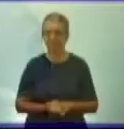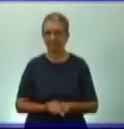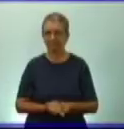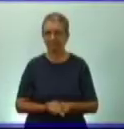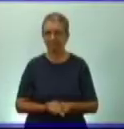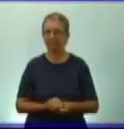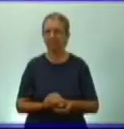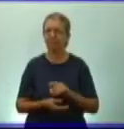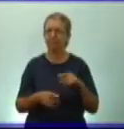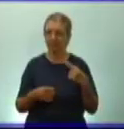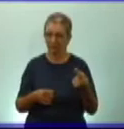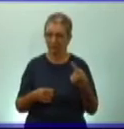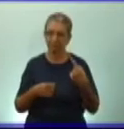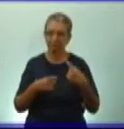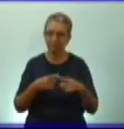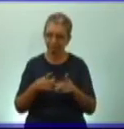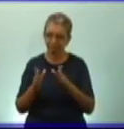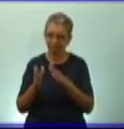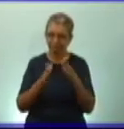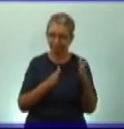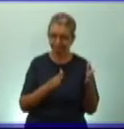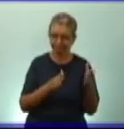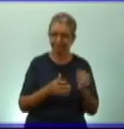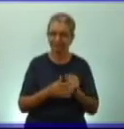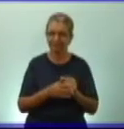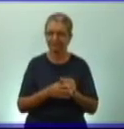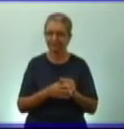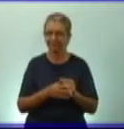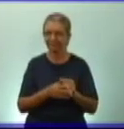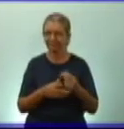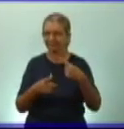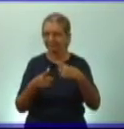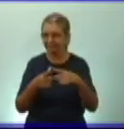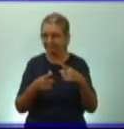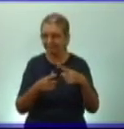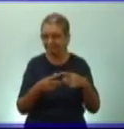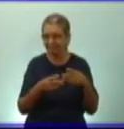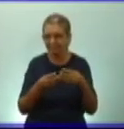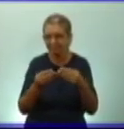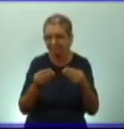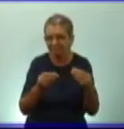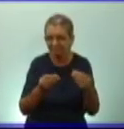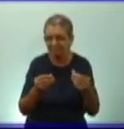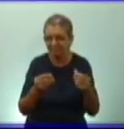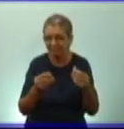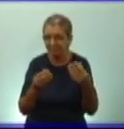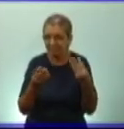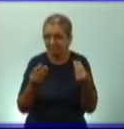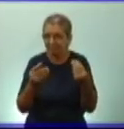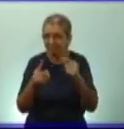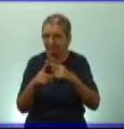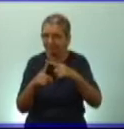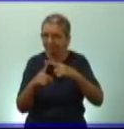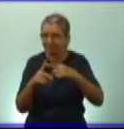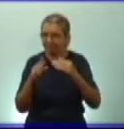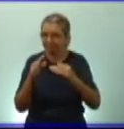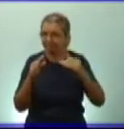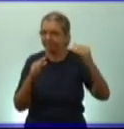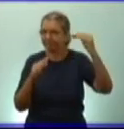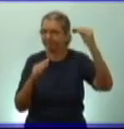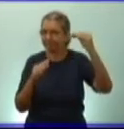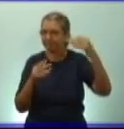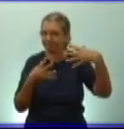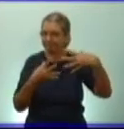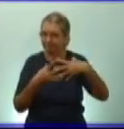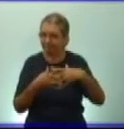Pasemos entonces a analizar el otro caso, en la sustancia que presentaba relativamente altas temperaturas de fusión. Claro, estoy segura que ustedes